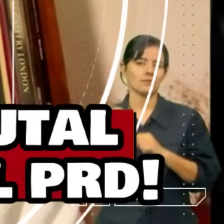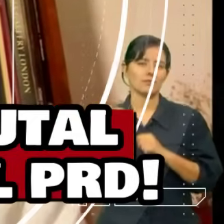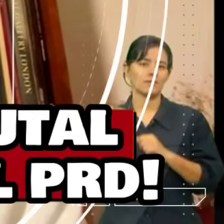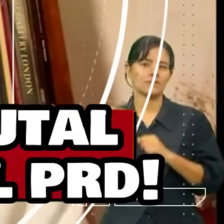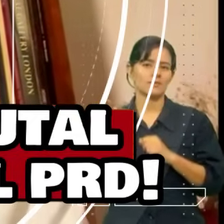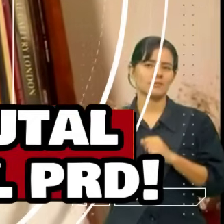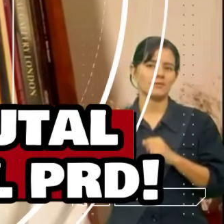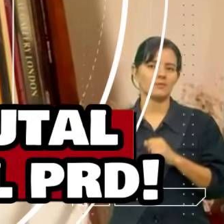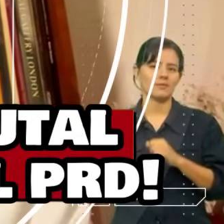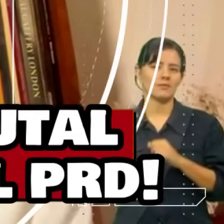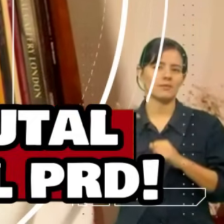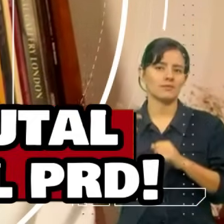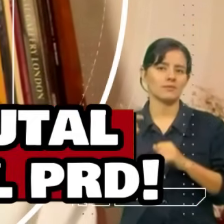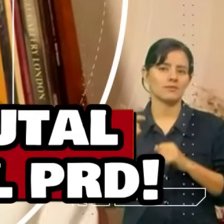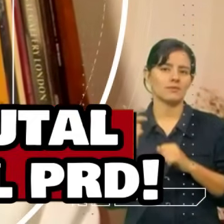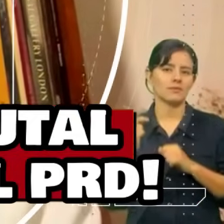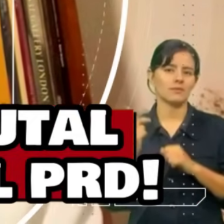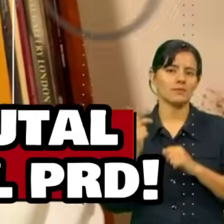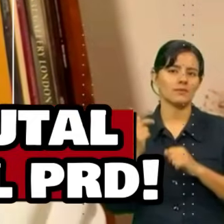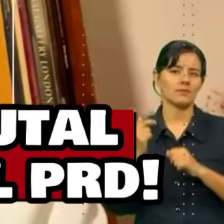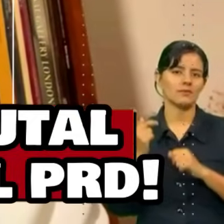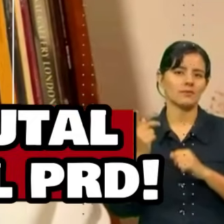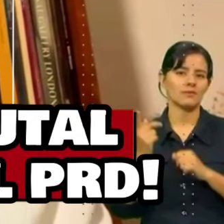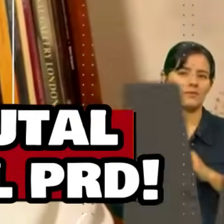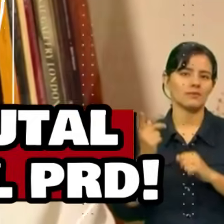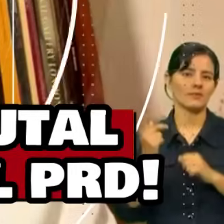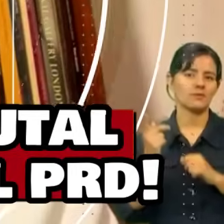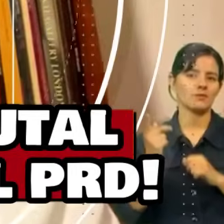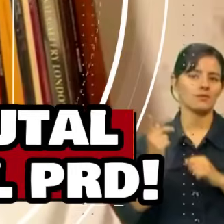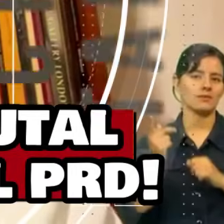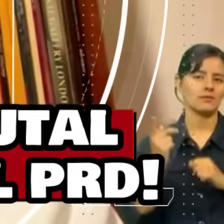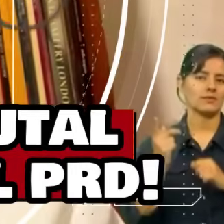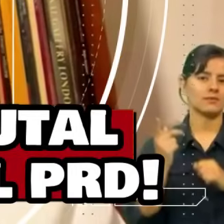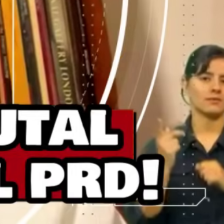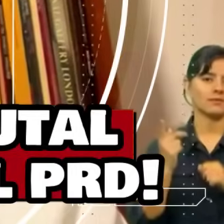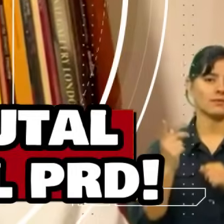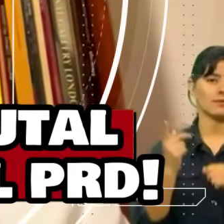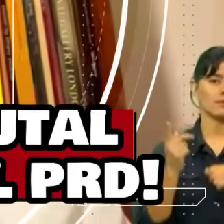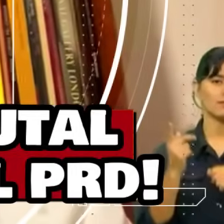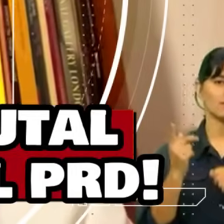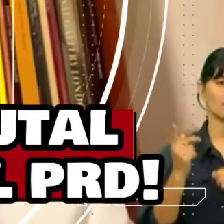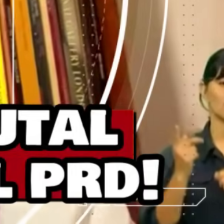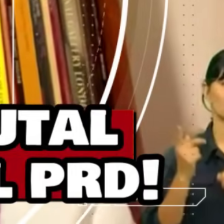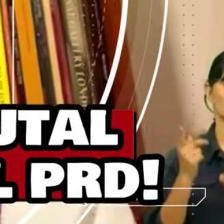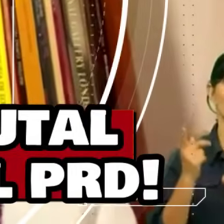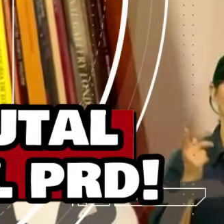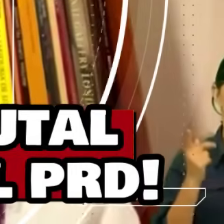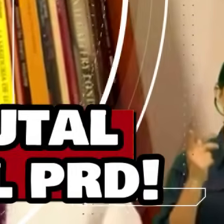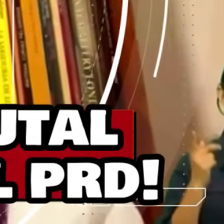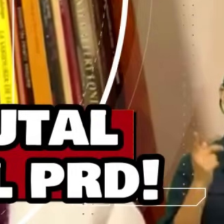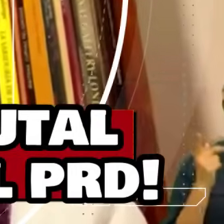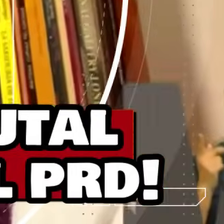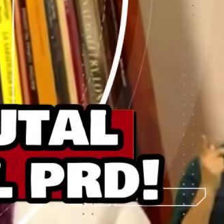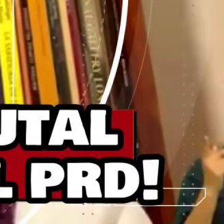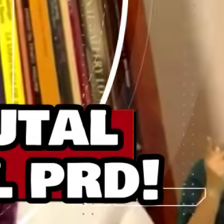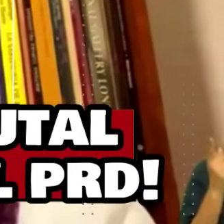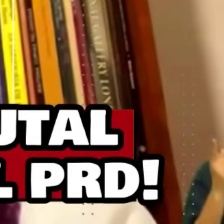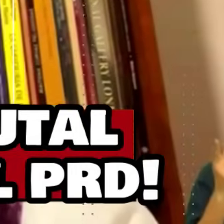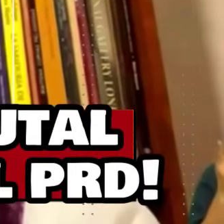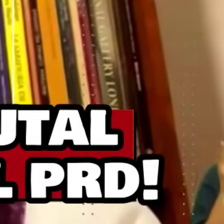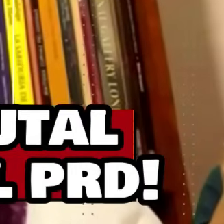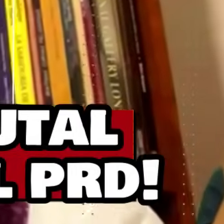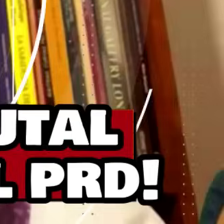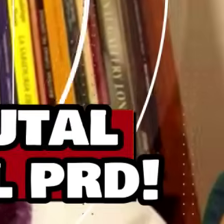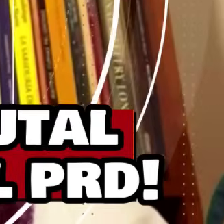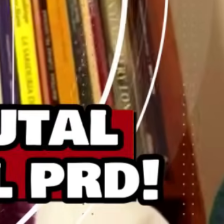en las cámaras, aquí mismo, en el Consejo General del INE, concluyó tajante. Finalmente, sin emitir ningún comentario, los 11